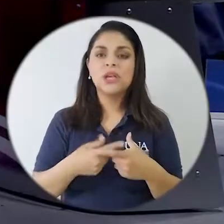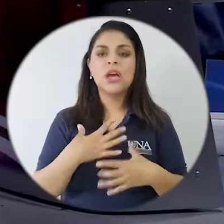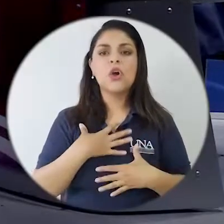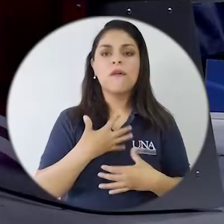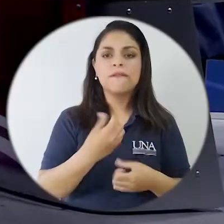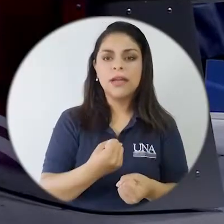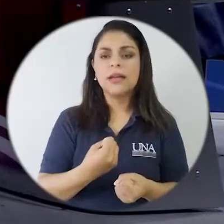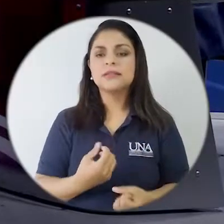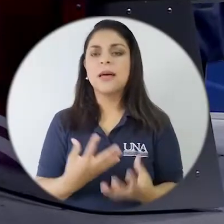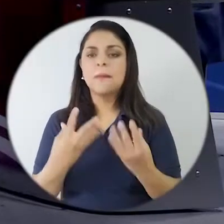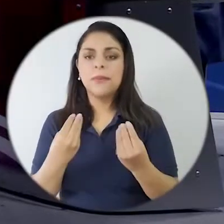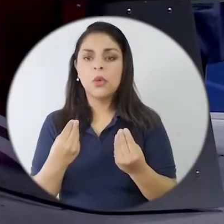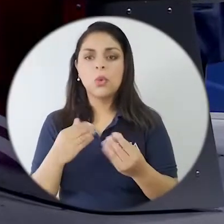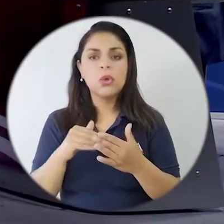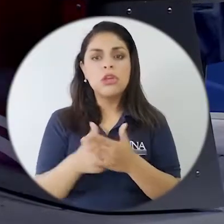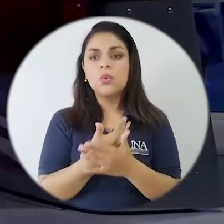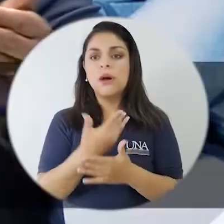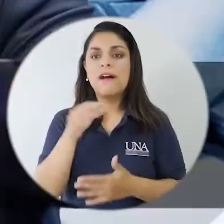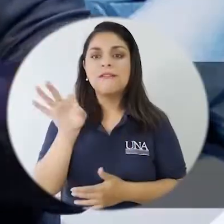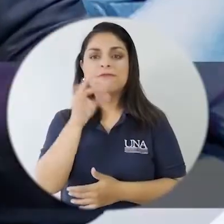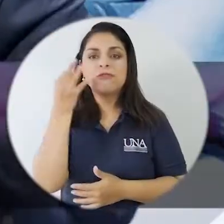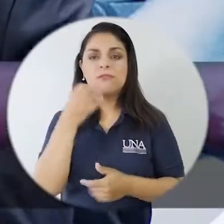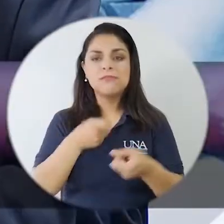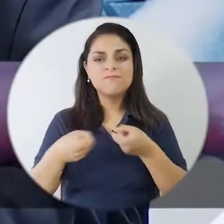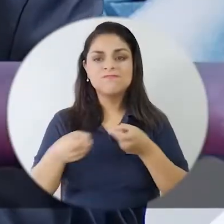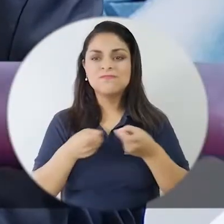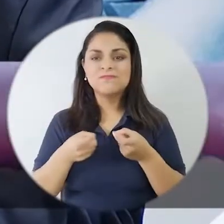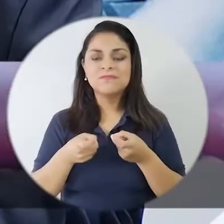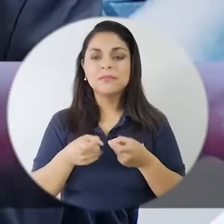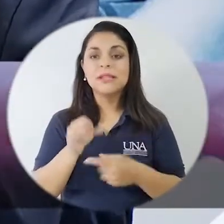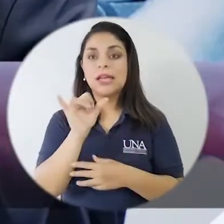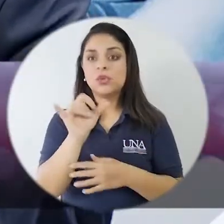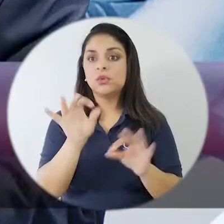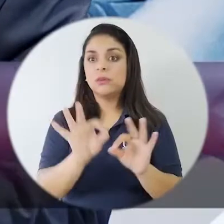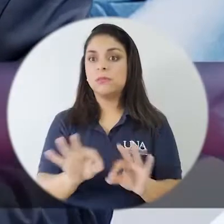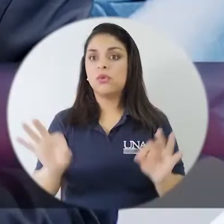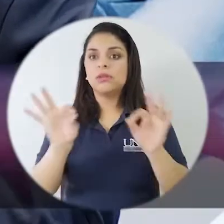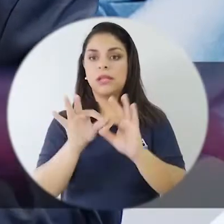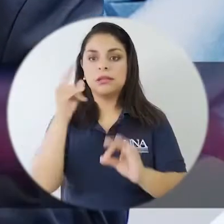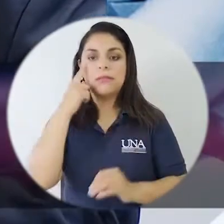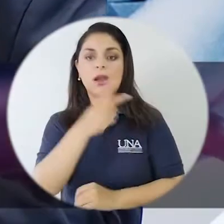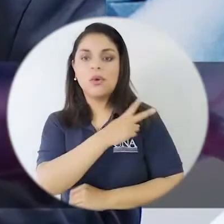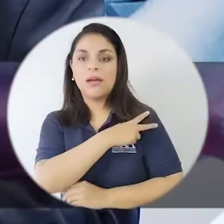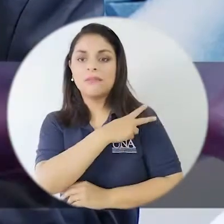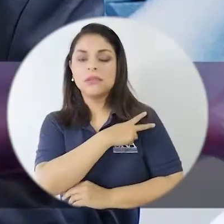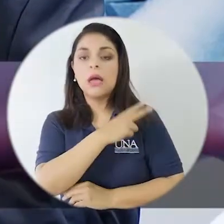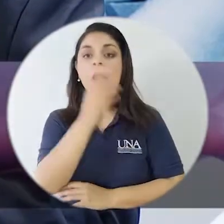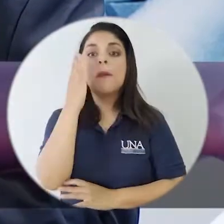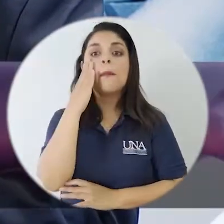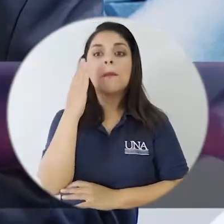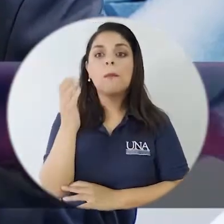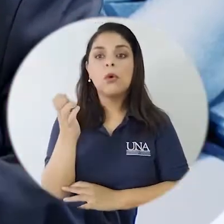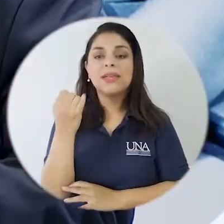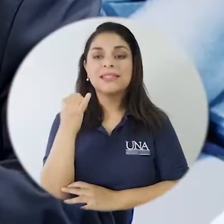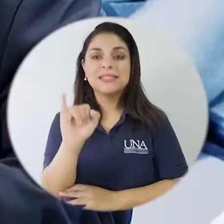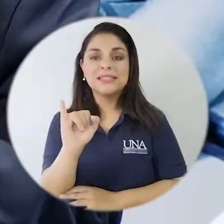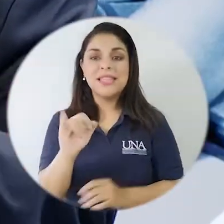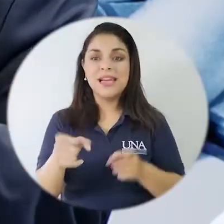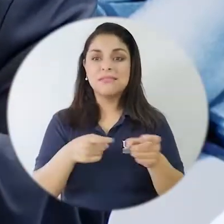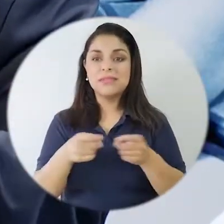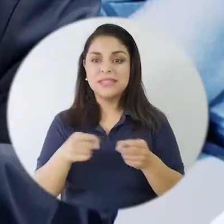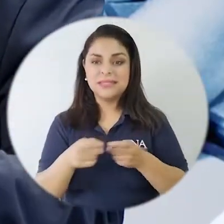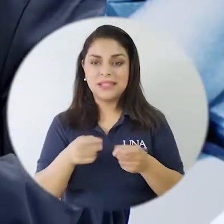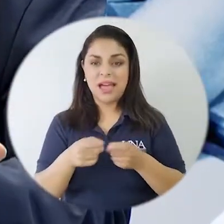Entonces, confianza, miedo y nuevas formas de administración se vuelven un elemento fundamental para las jefaturas, porque si